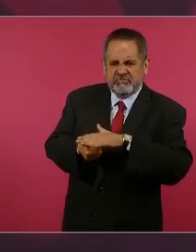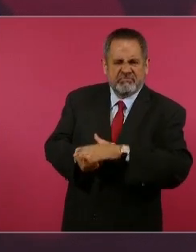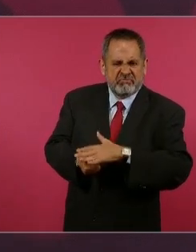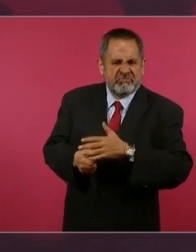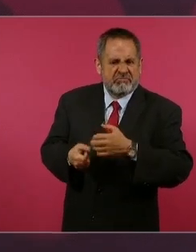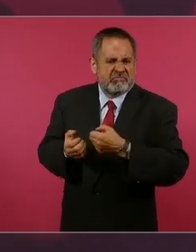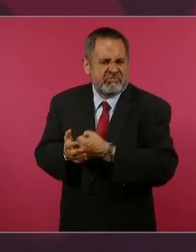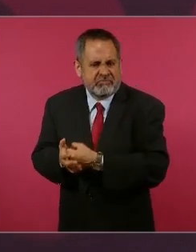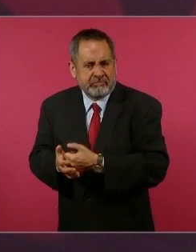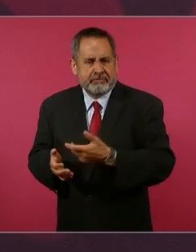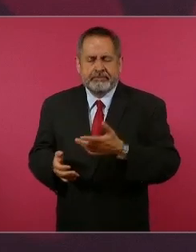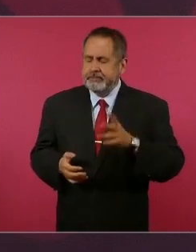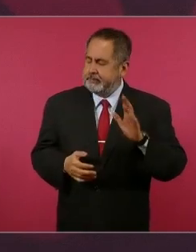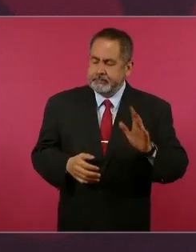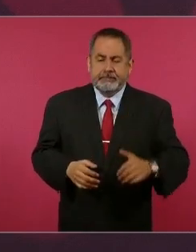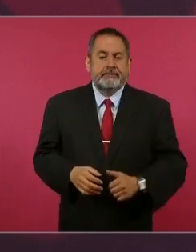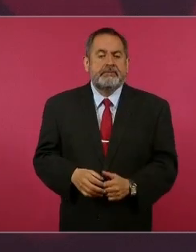y